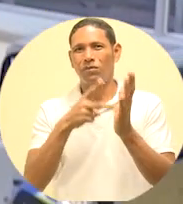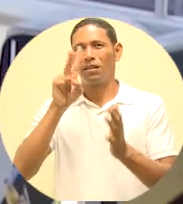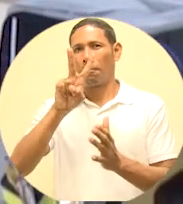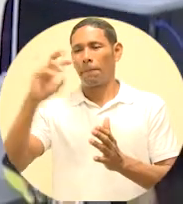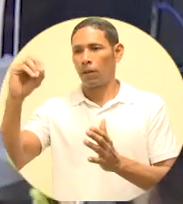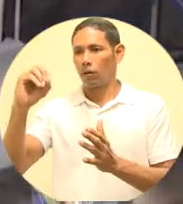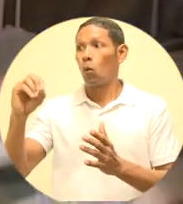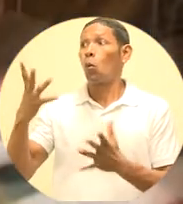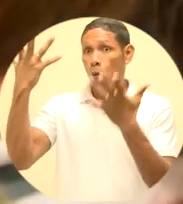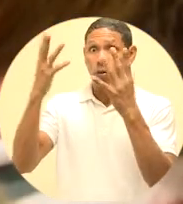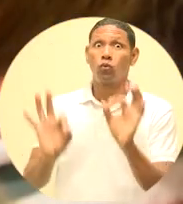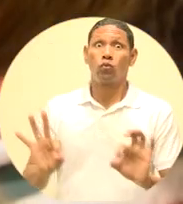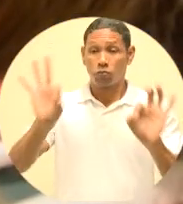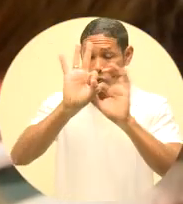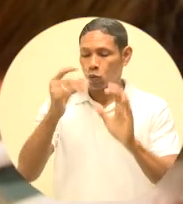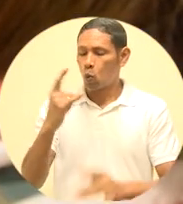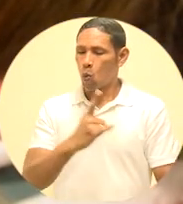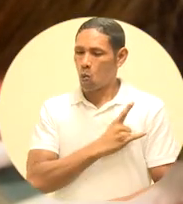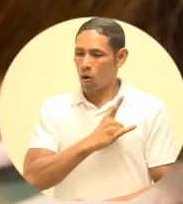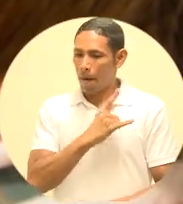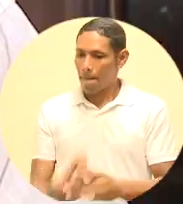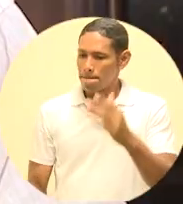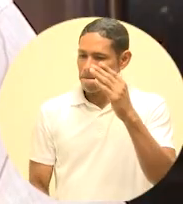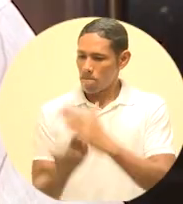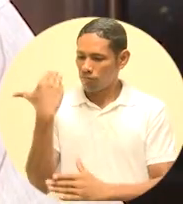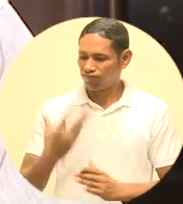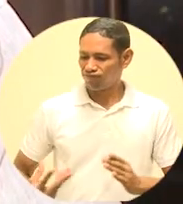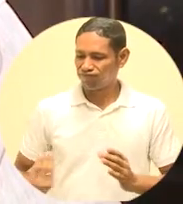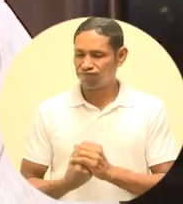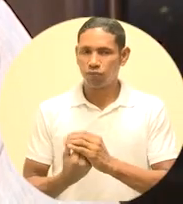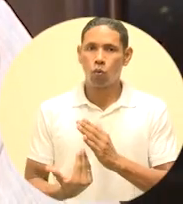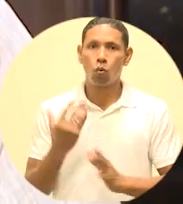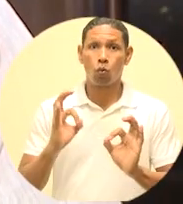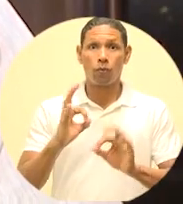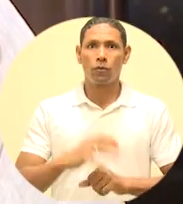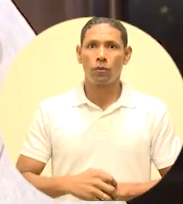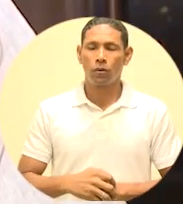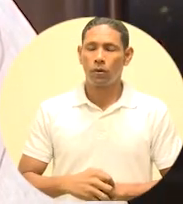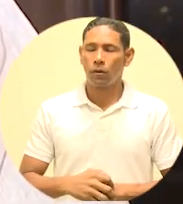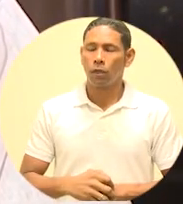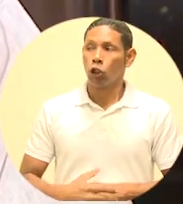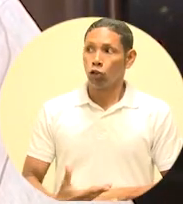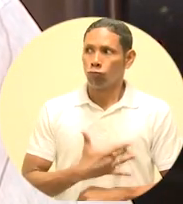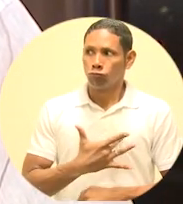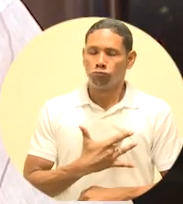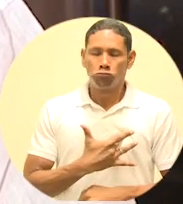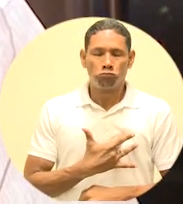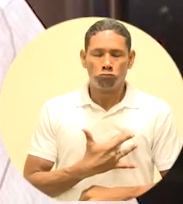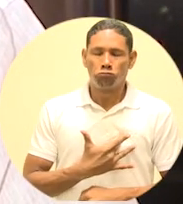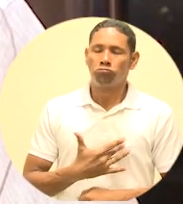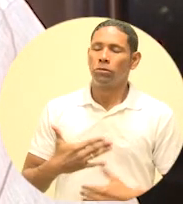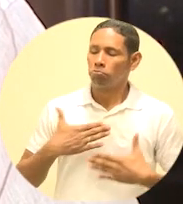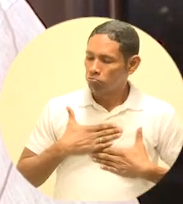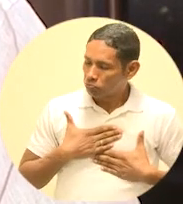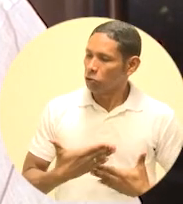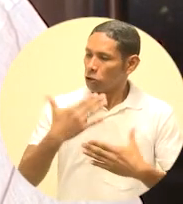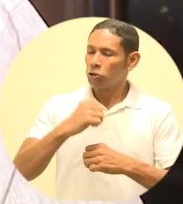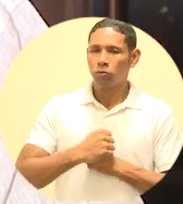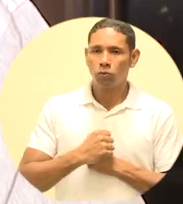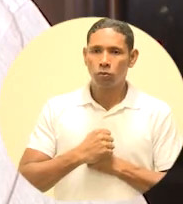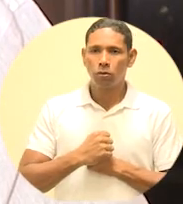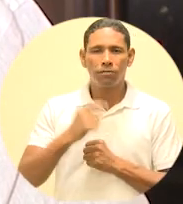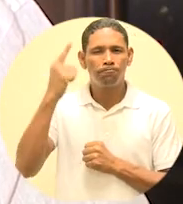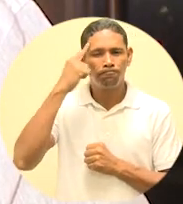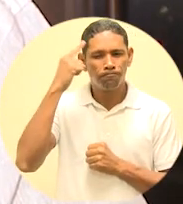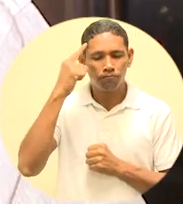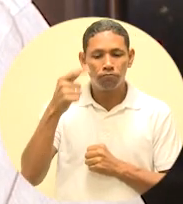una universidad más incluyente e innovadora. Realmente me siento muy complacido, muy comprometido y